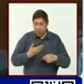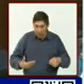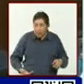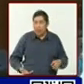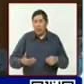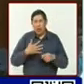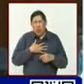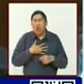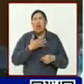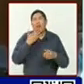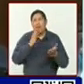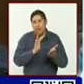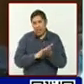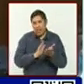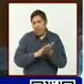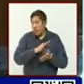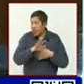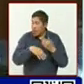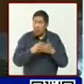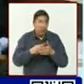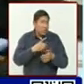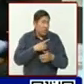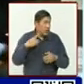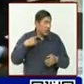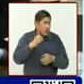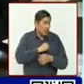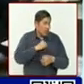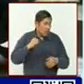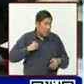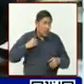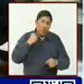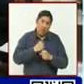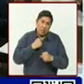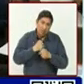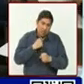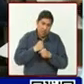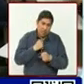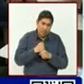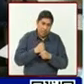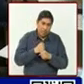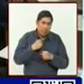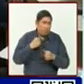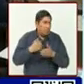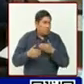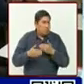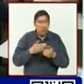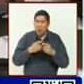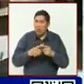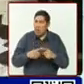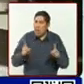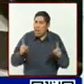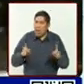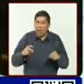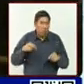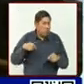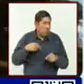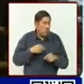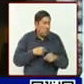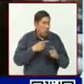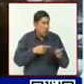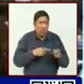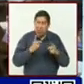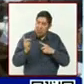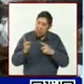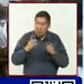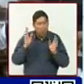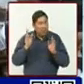yo al menos felicito aquí a todos los diputados, senadores, por el trabajo, más allá de nuestras diferencias, más allá de las